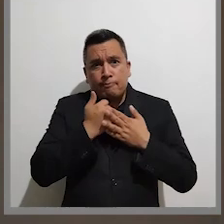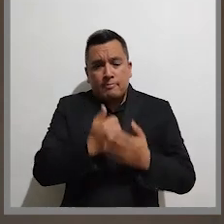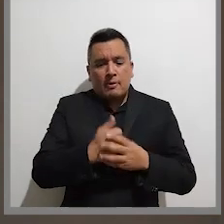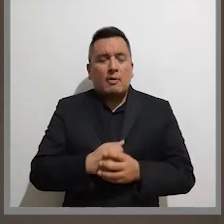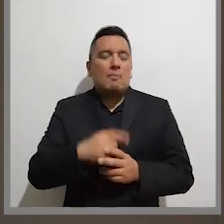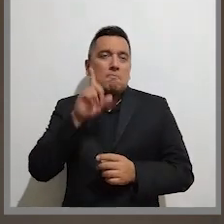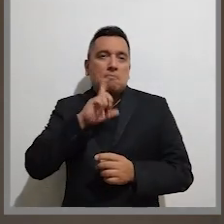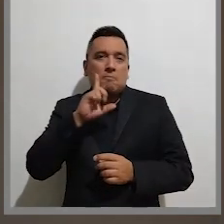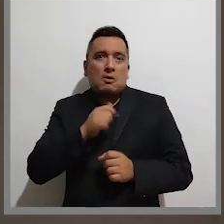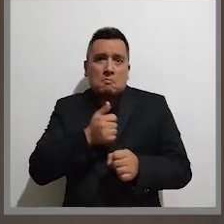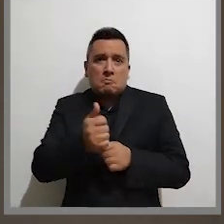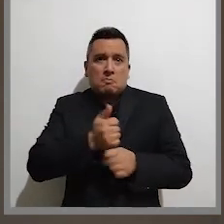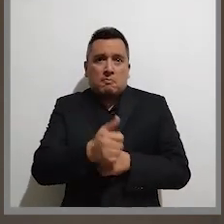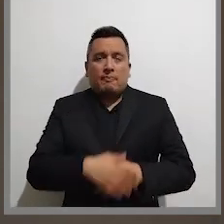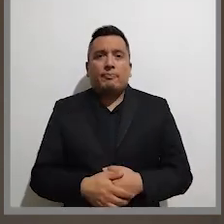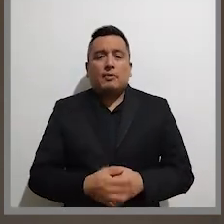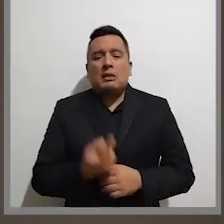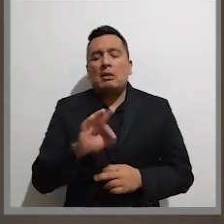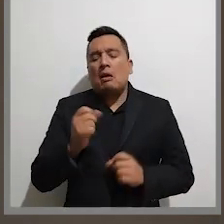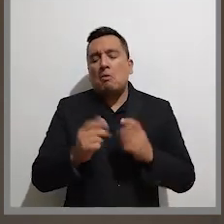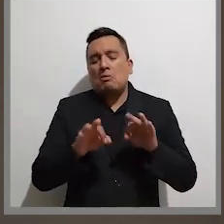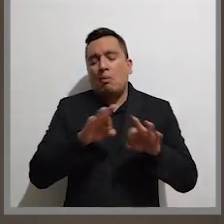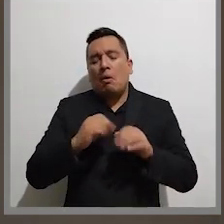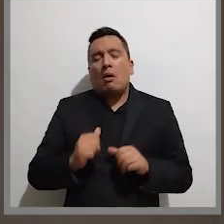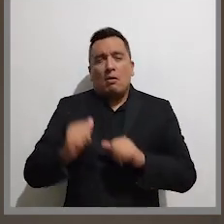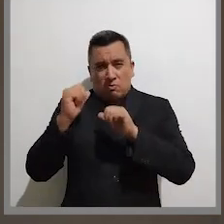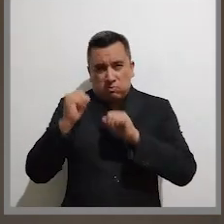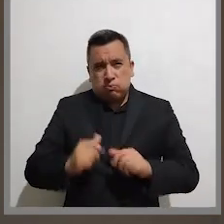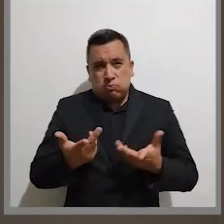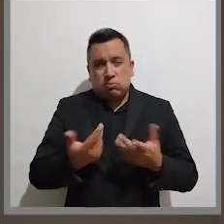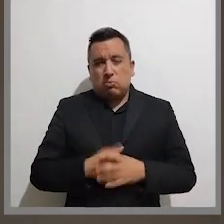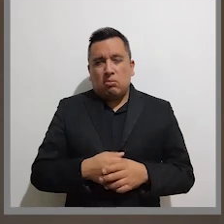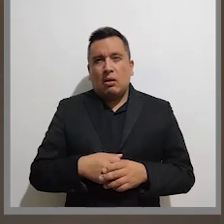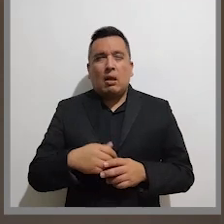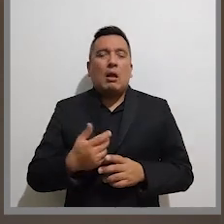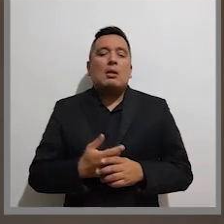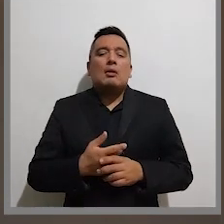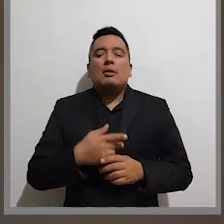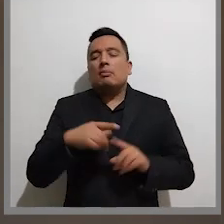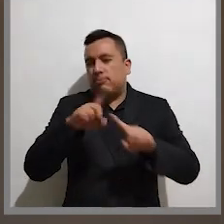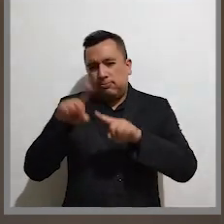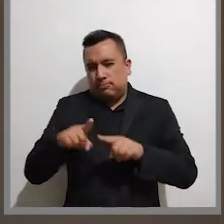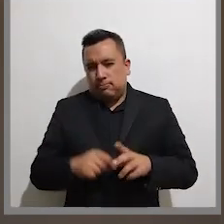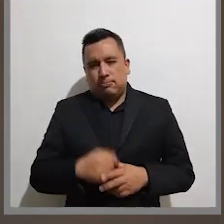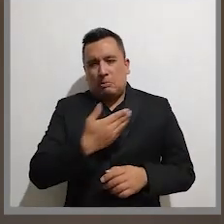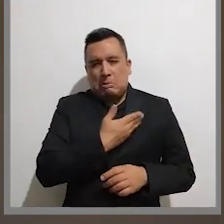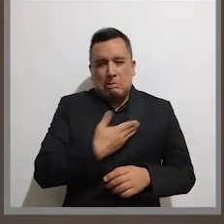muchas mujeres, sea el ámbito en el que estén, sean regidoras, síndicas, presidentas municipales,